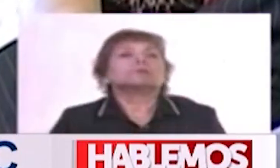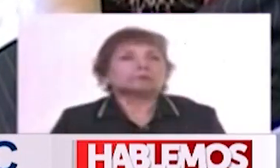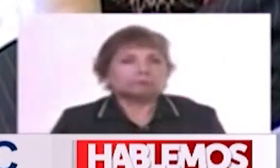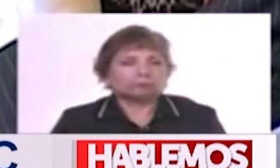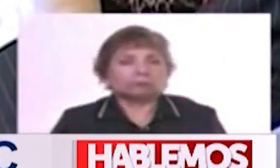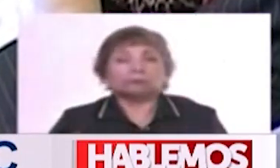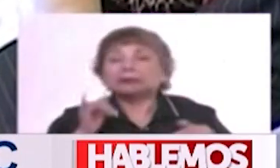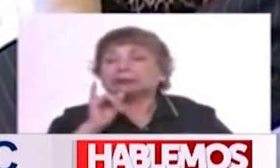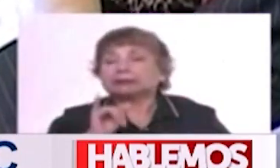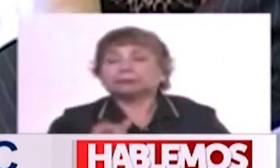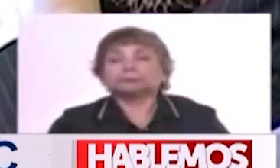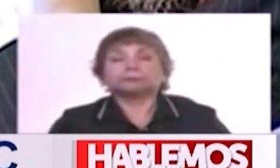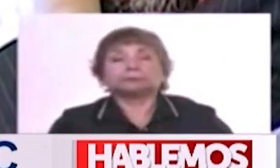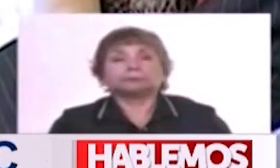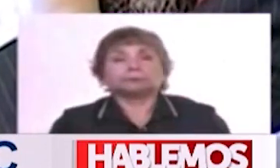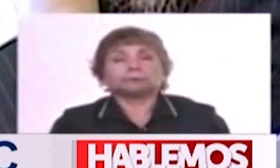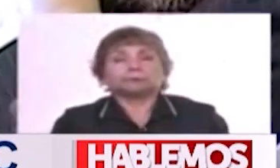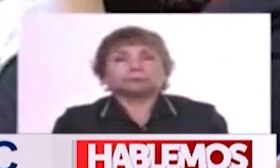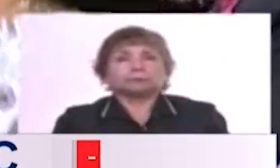Y